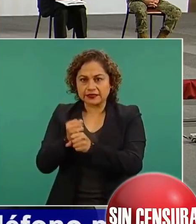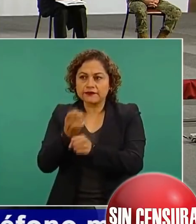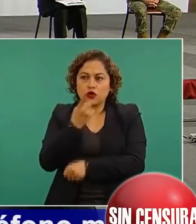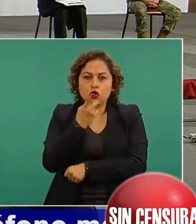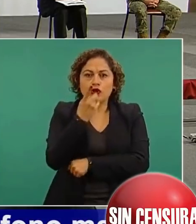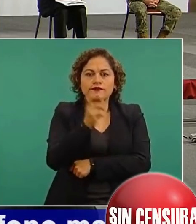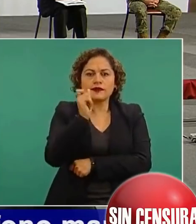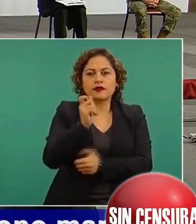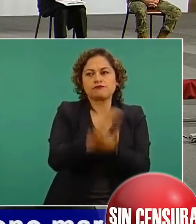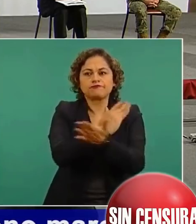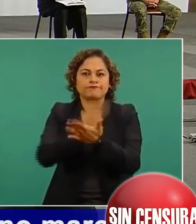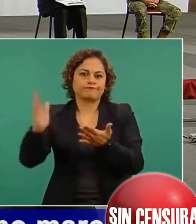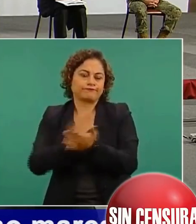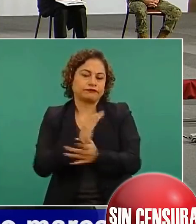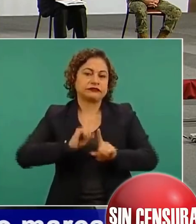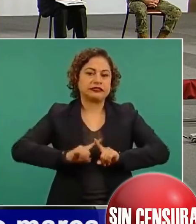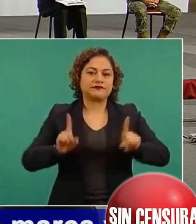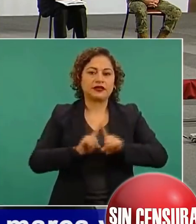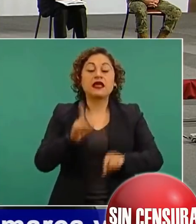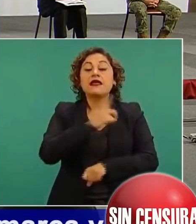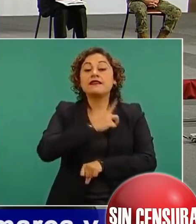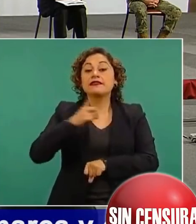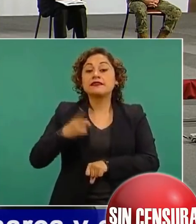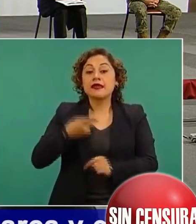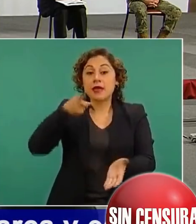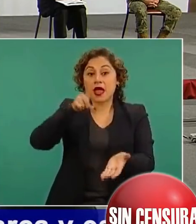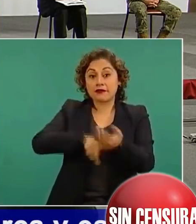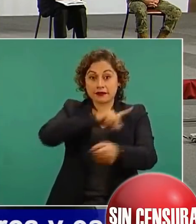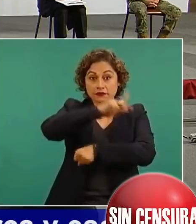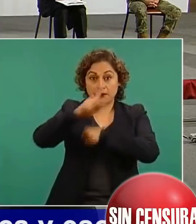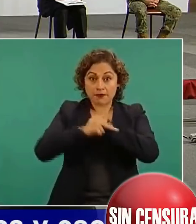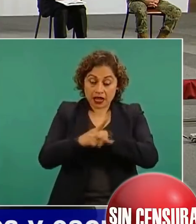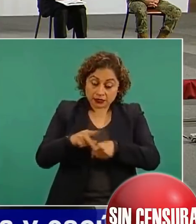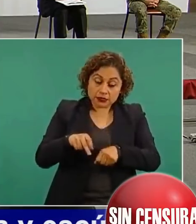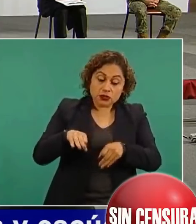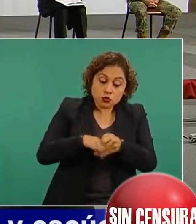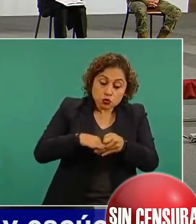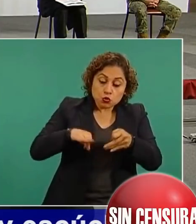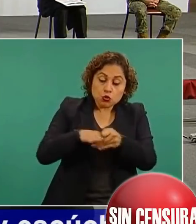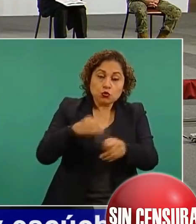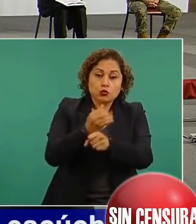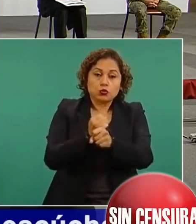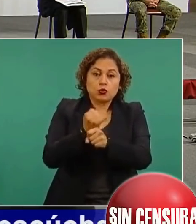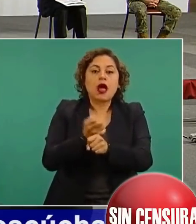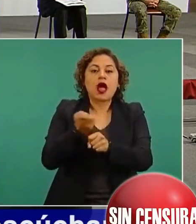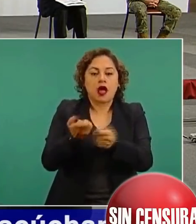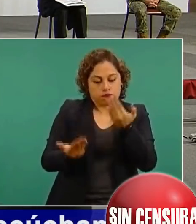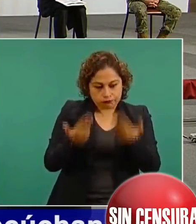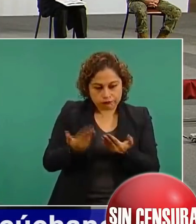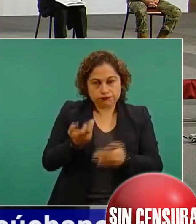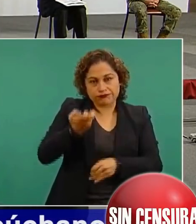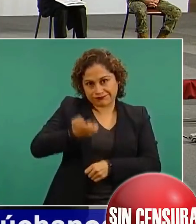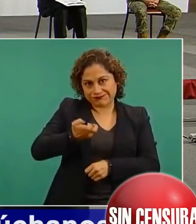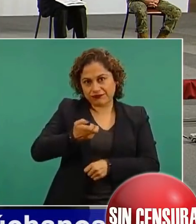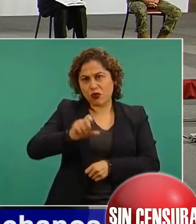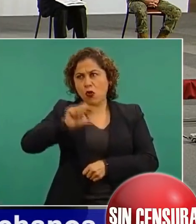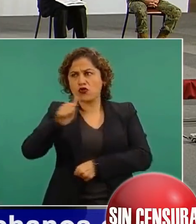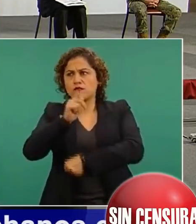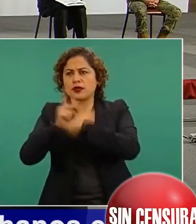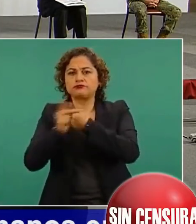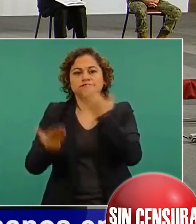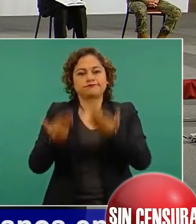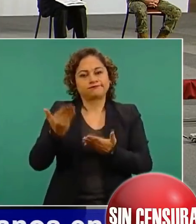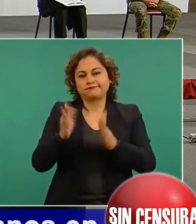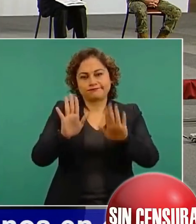consistente y si se mide de manera consistente se pueden identificar las variaciones. Como se puede ver ahí, llegamos en el